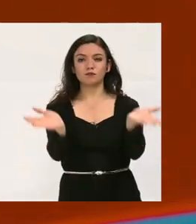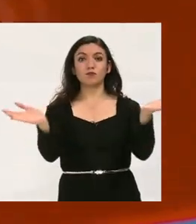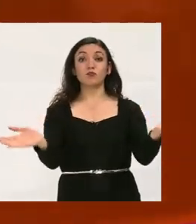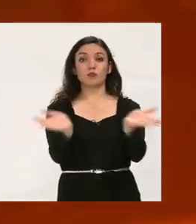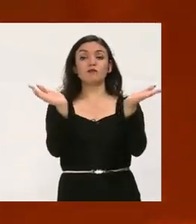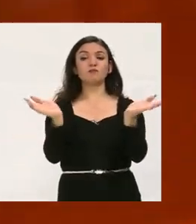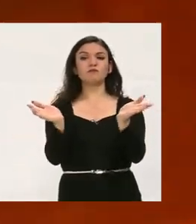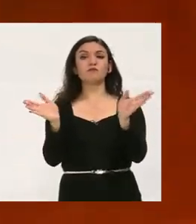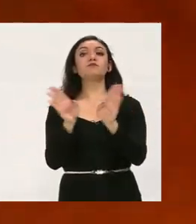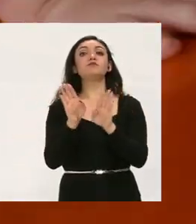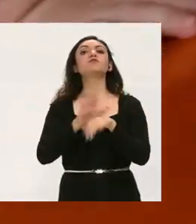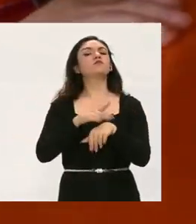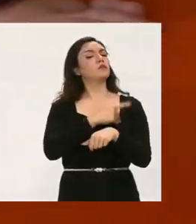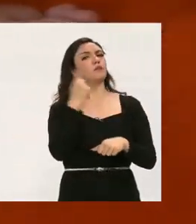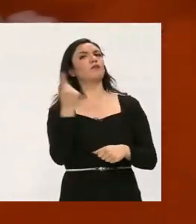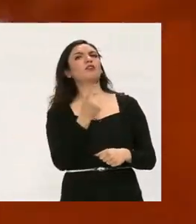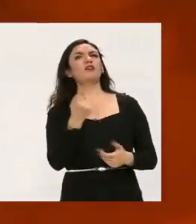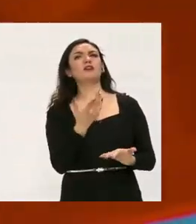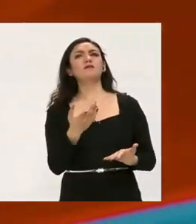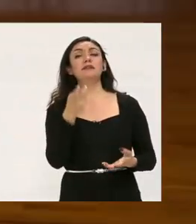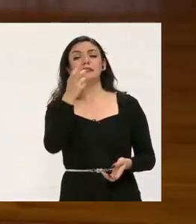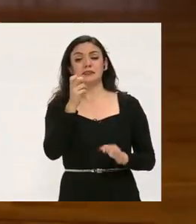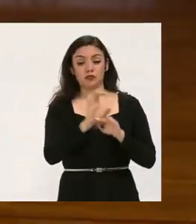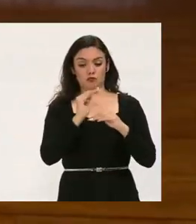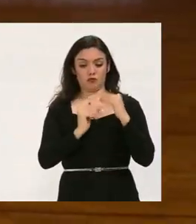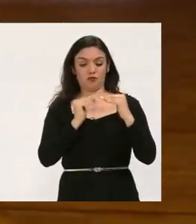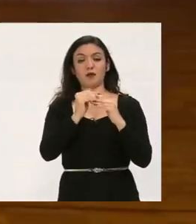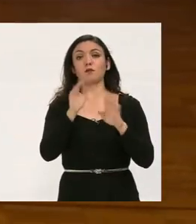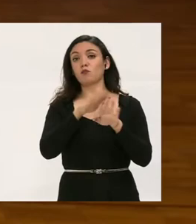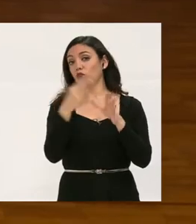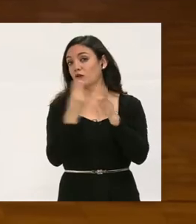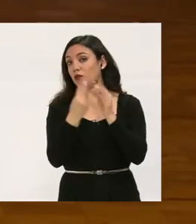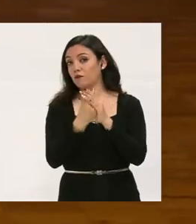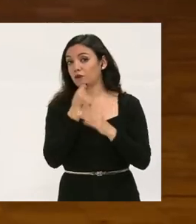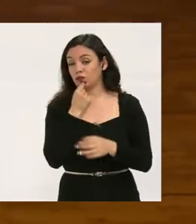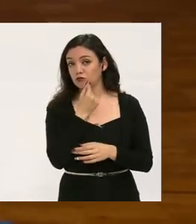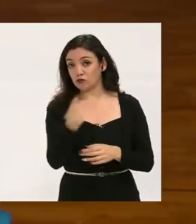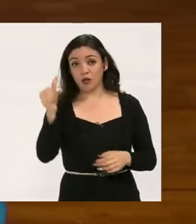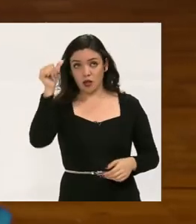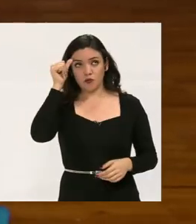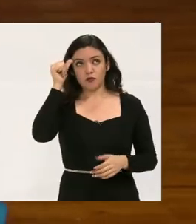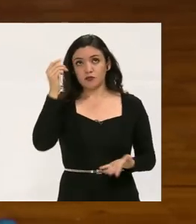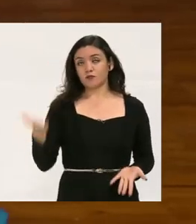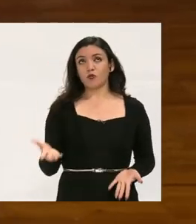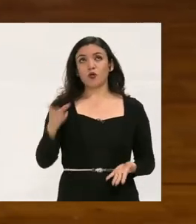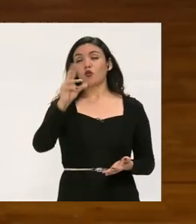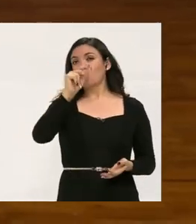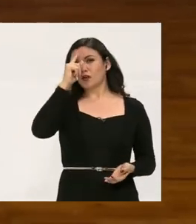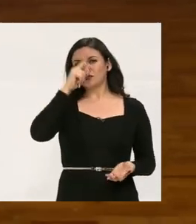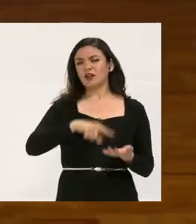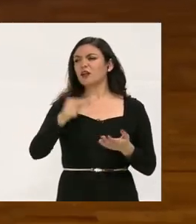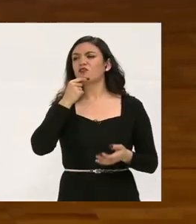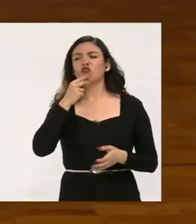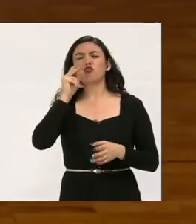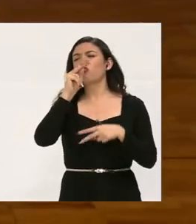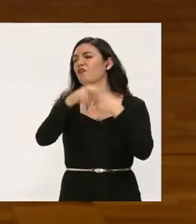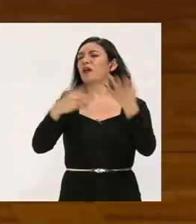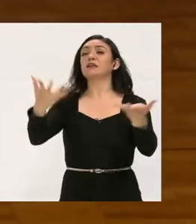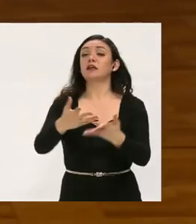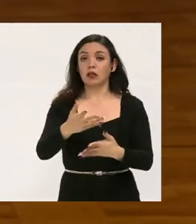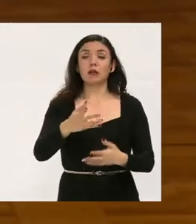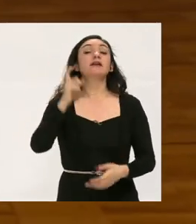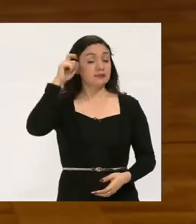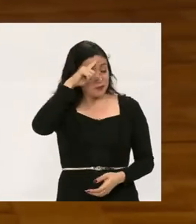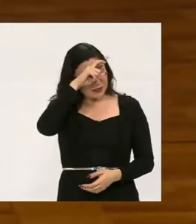estimular estimular porque es la etapa clave de los mismos o sea el autismo no es que el niño no lo